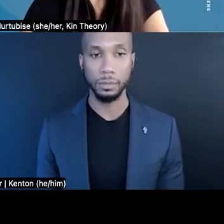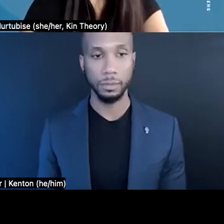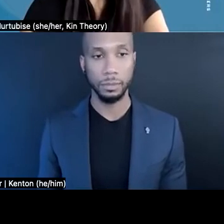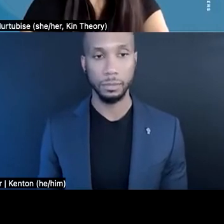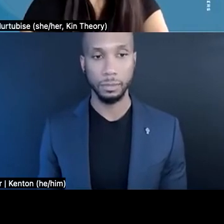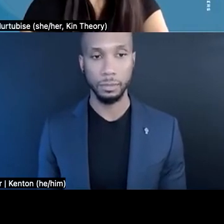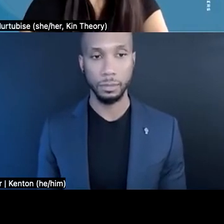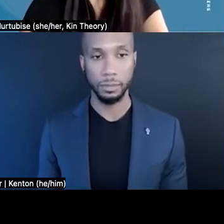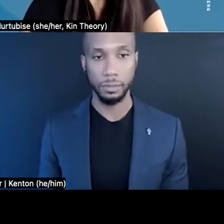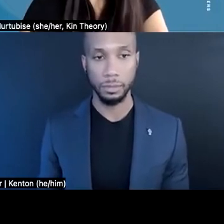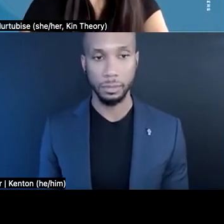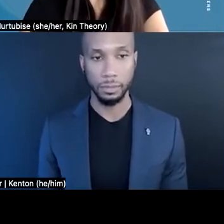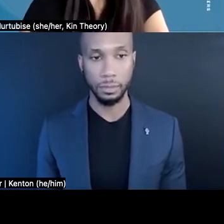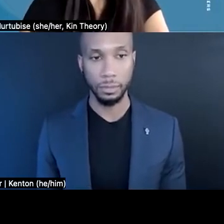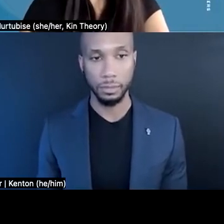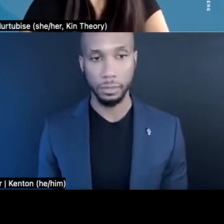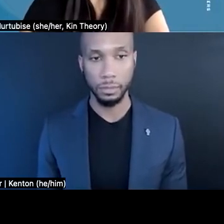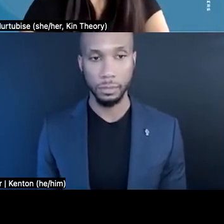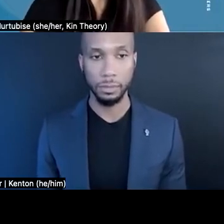comunidad LGBTIA+.